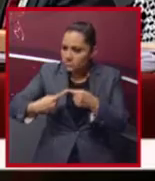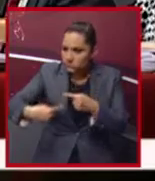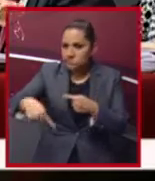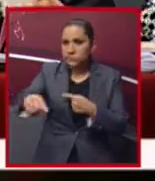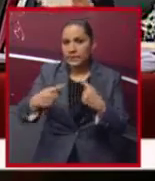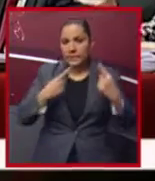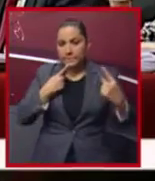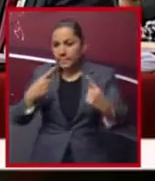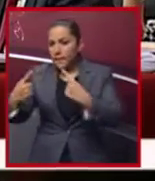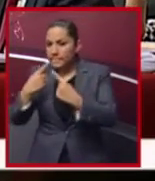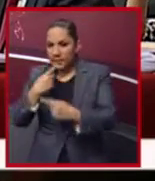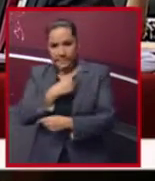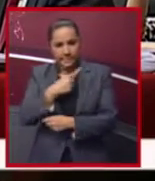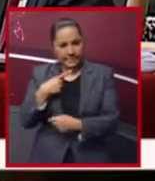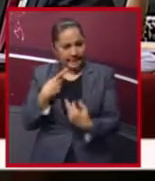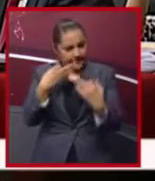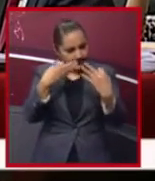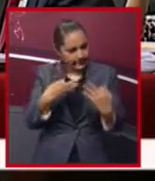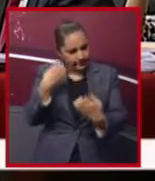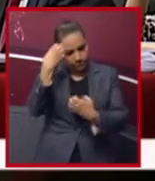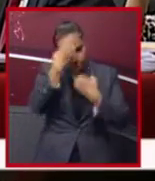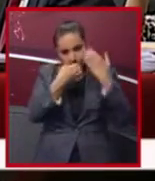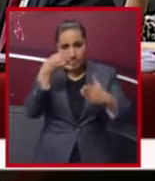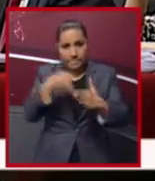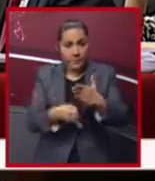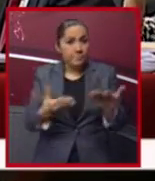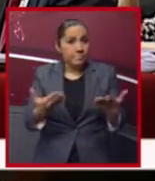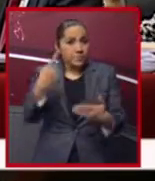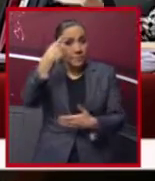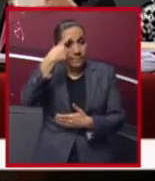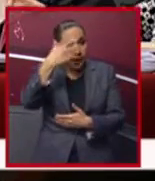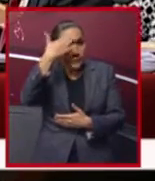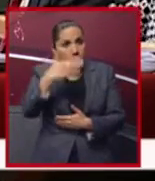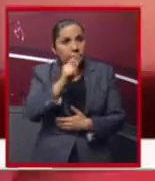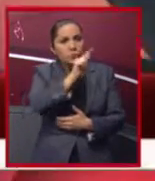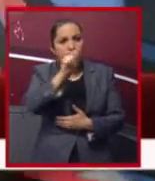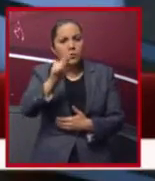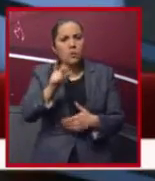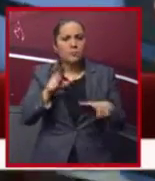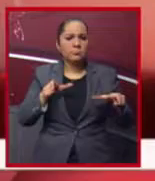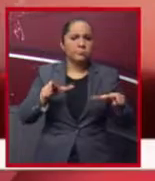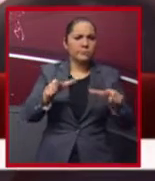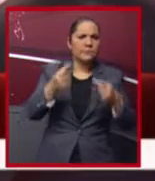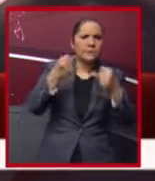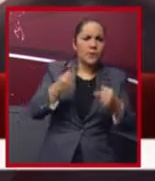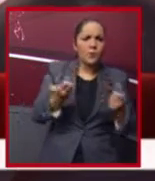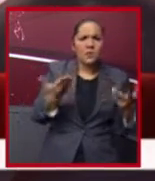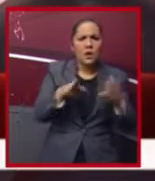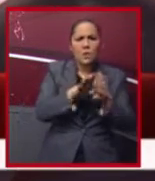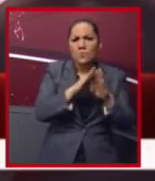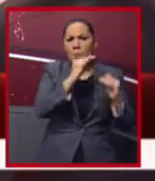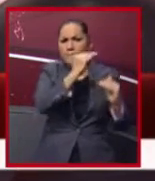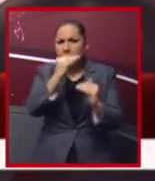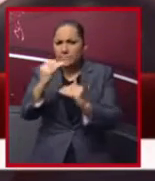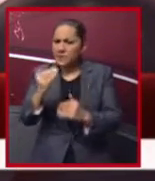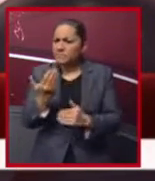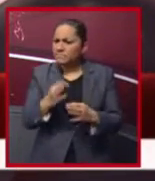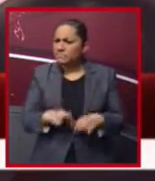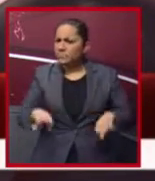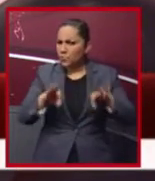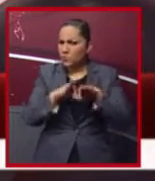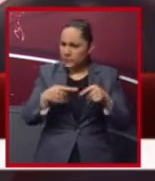eventual constitucionalización de las tareas castrenses en materia de seguridad. Con mucho respeto le quiero